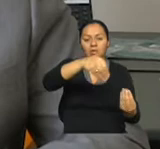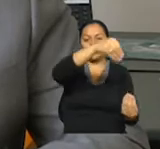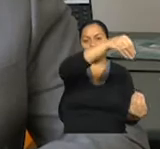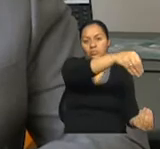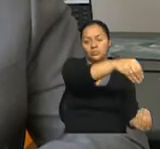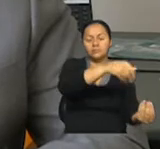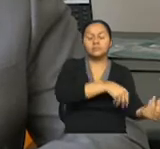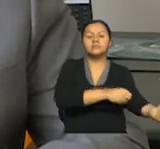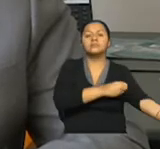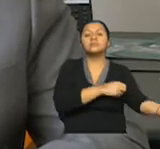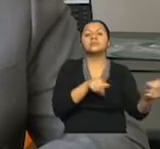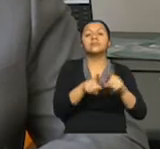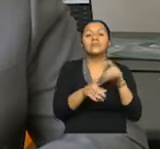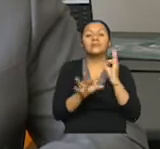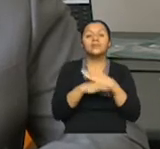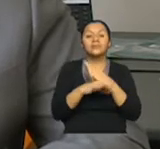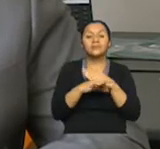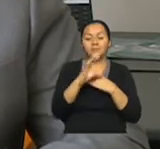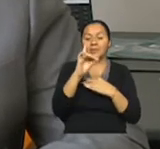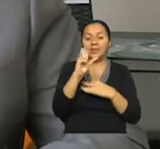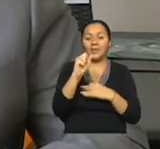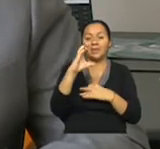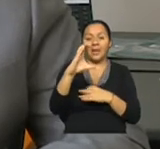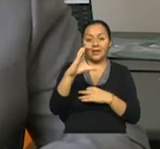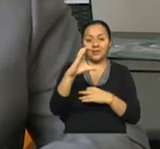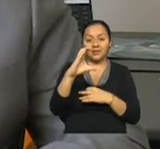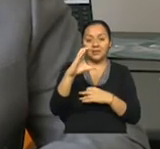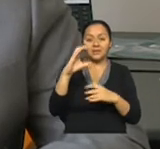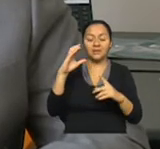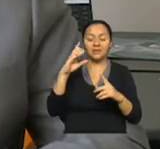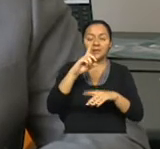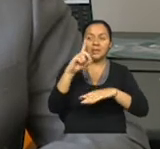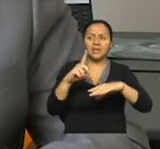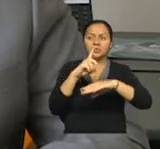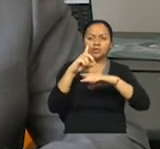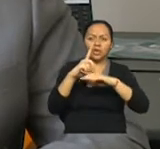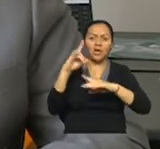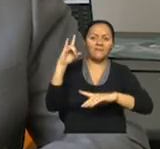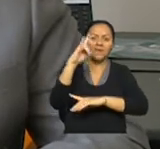terreno donde funcionaba la DAC en Quito, que tiene un valor de